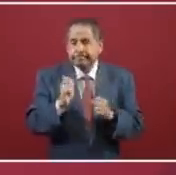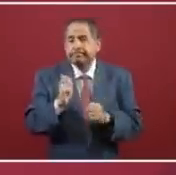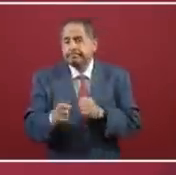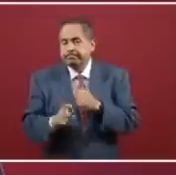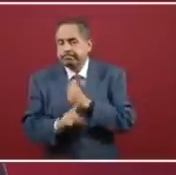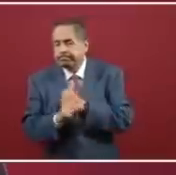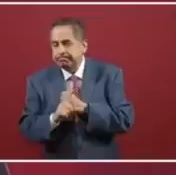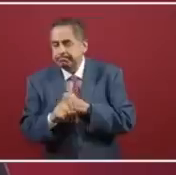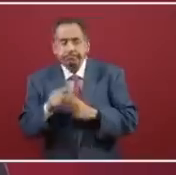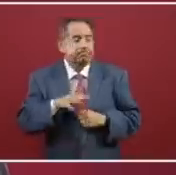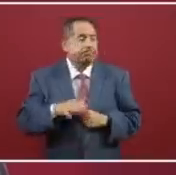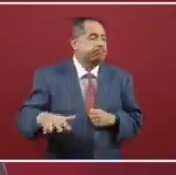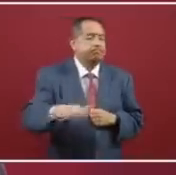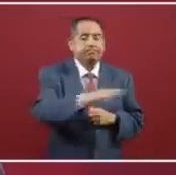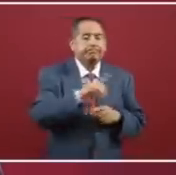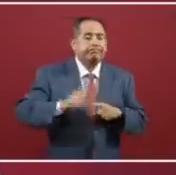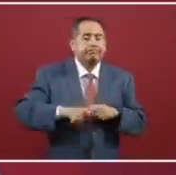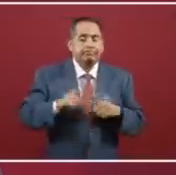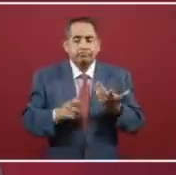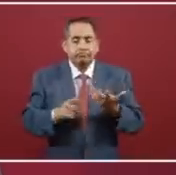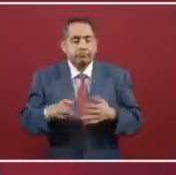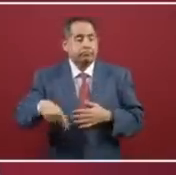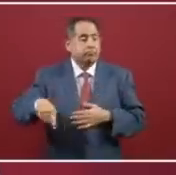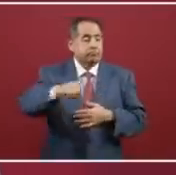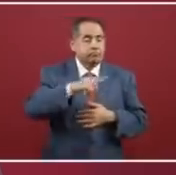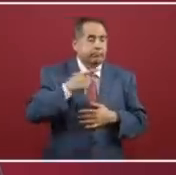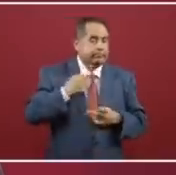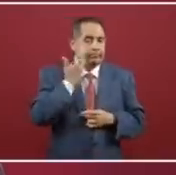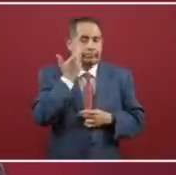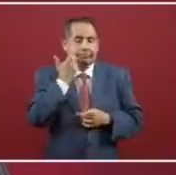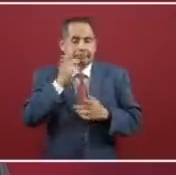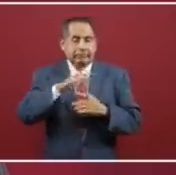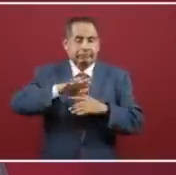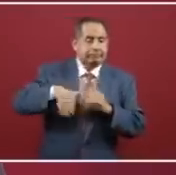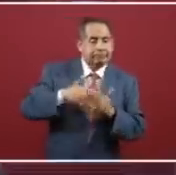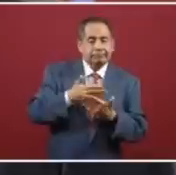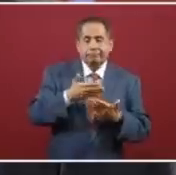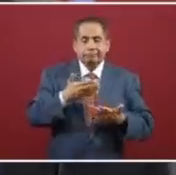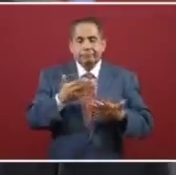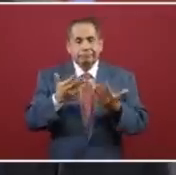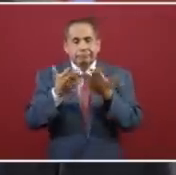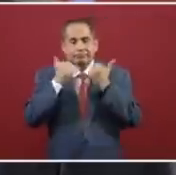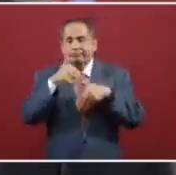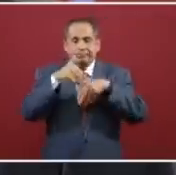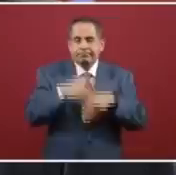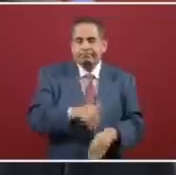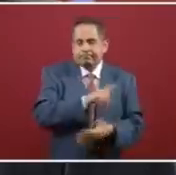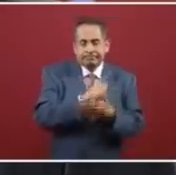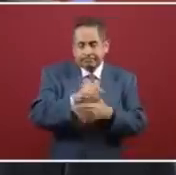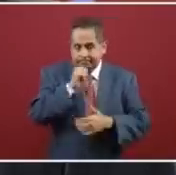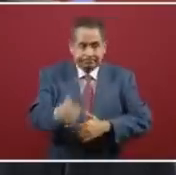problema es como le dan la vuelta a las leyes